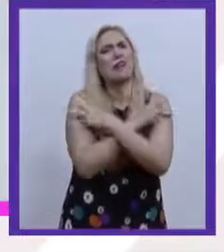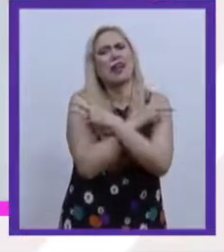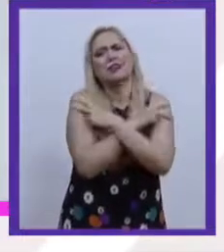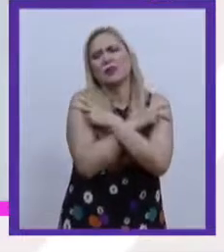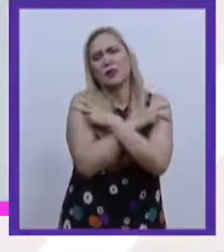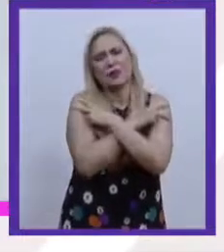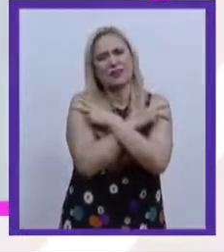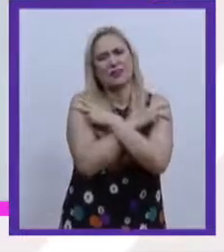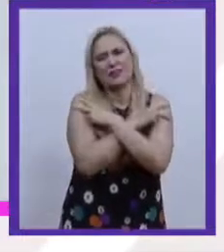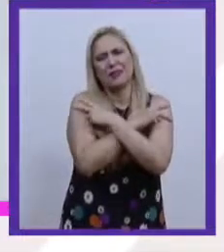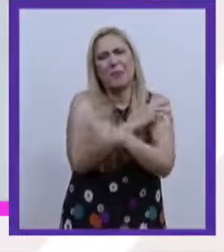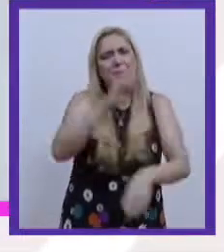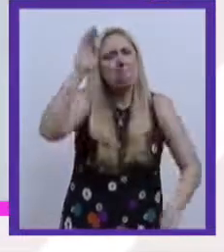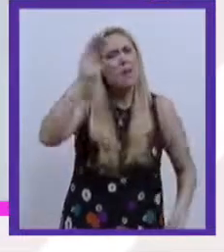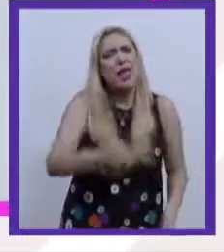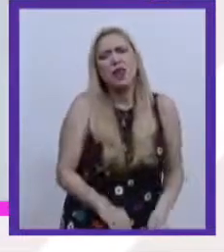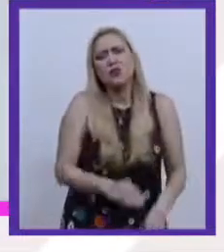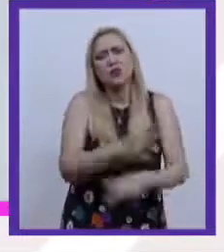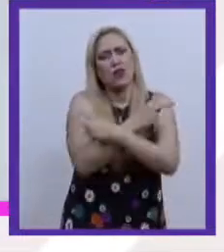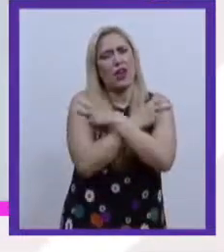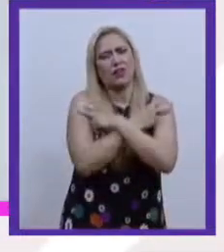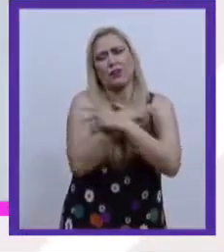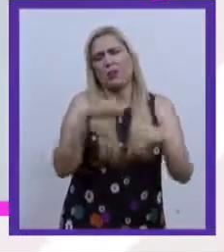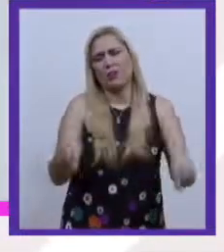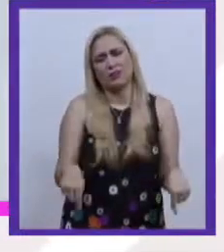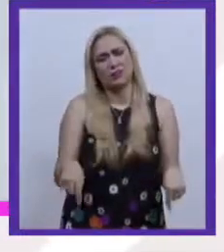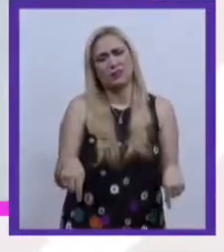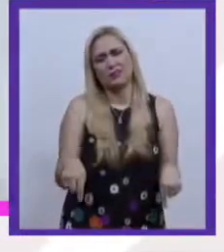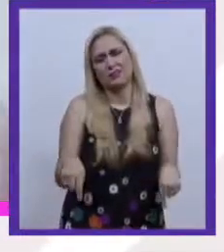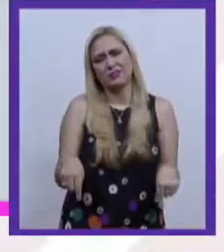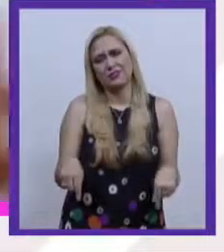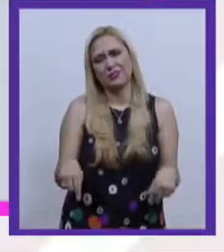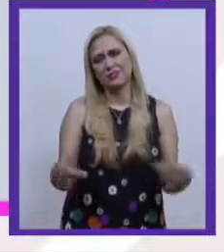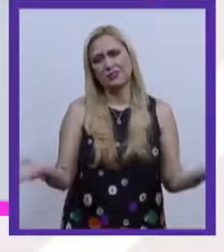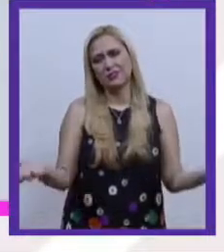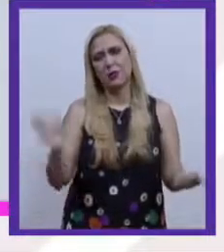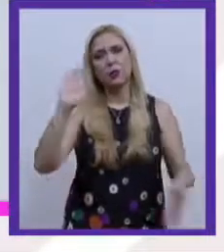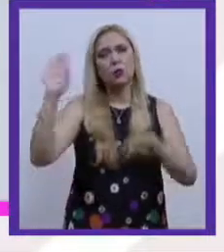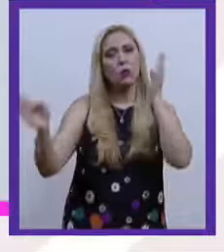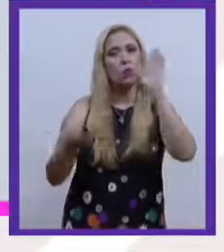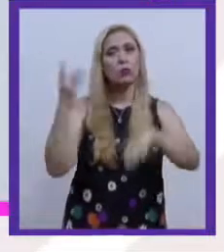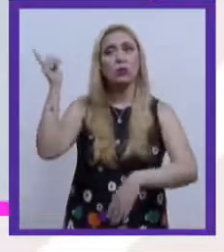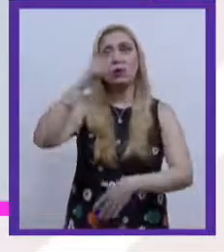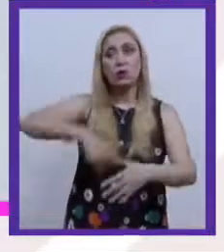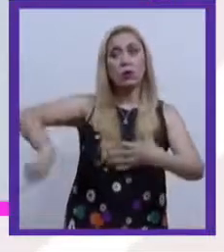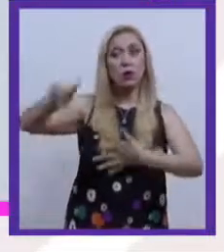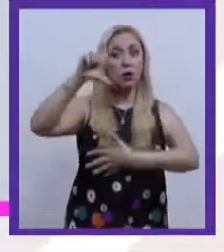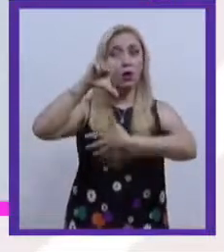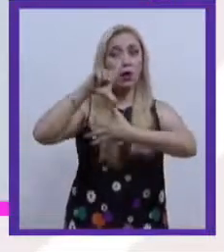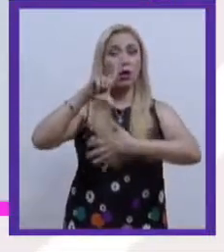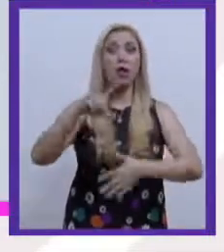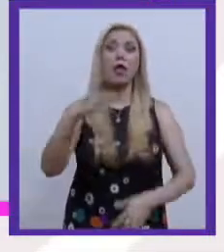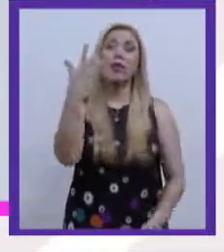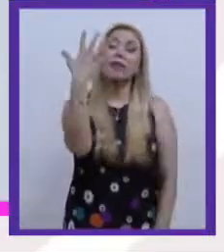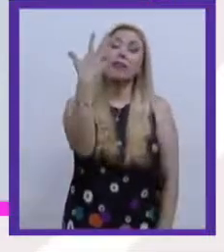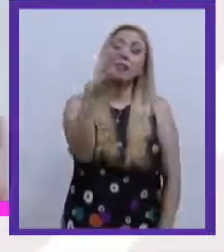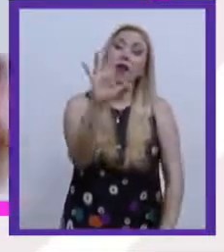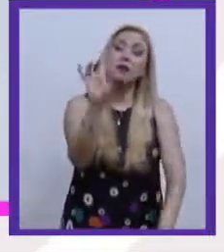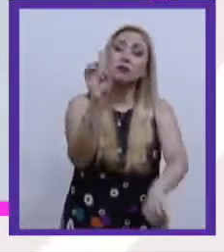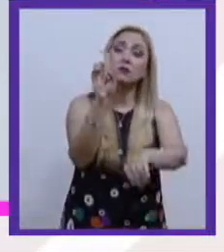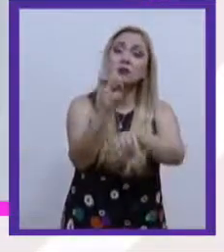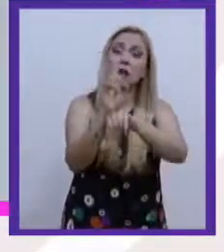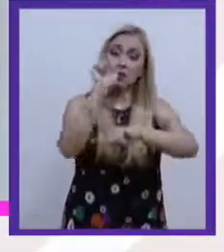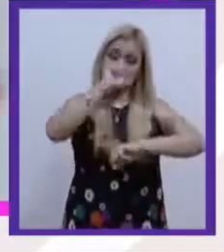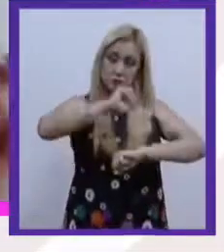el país que tiene menos vacaciones. Entonces, en el mundo, en América Latina, todos tienen por lo menos 10,